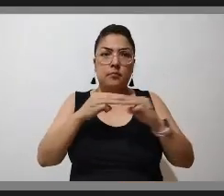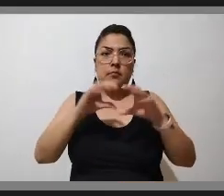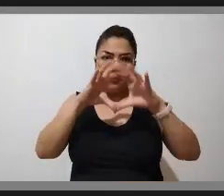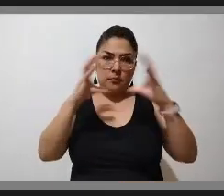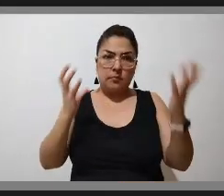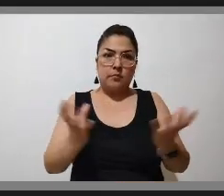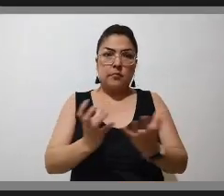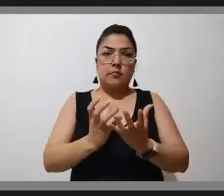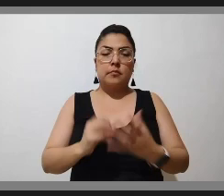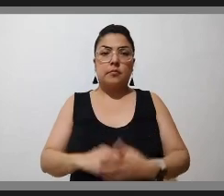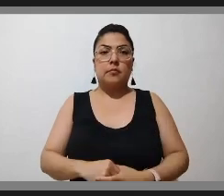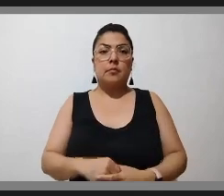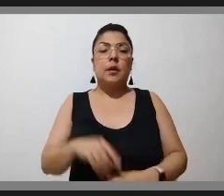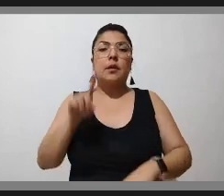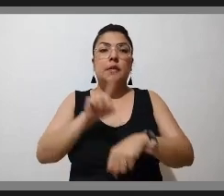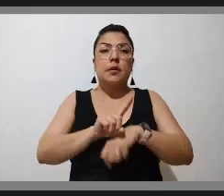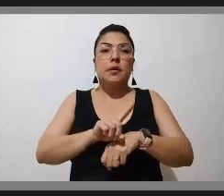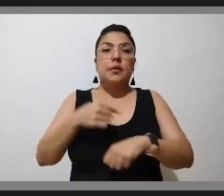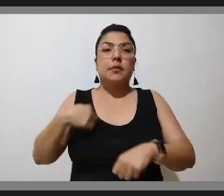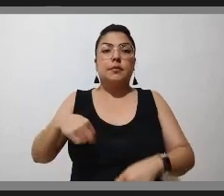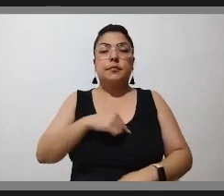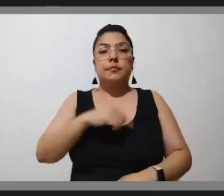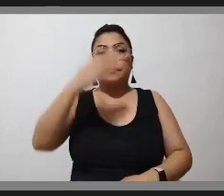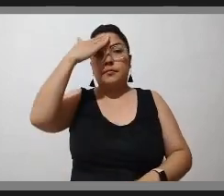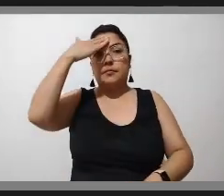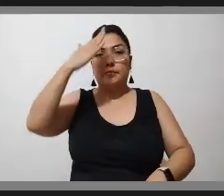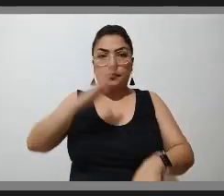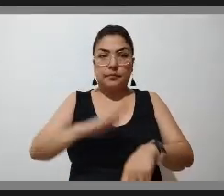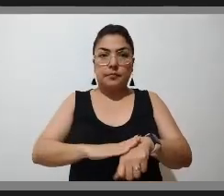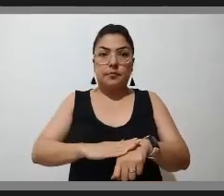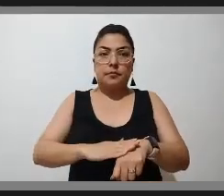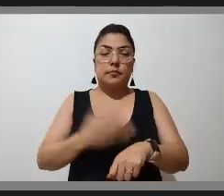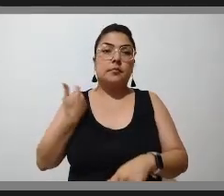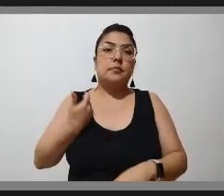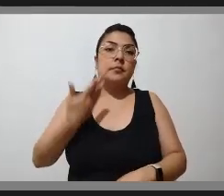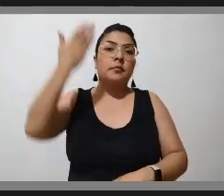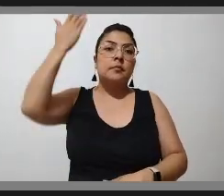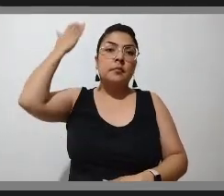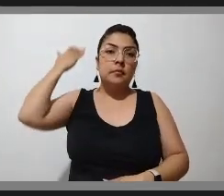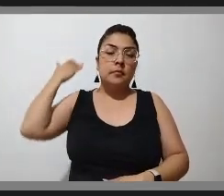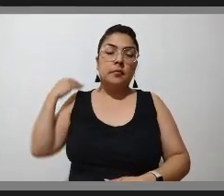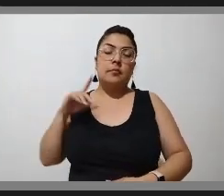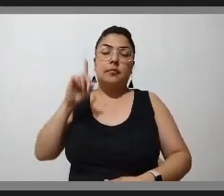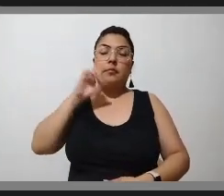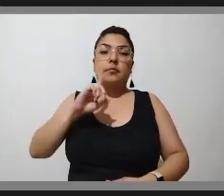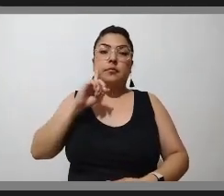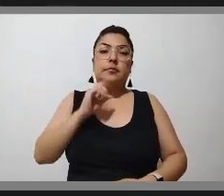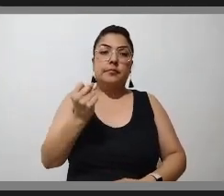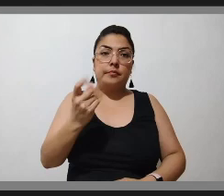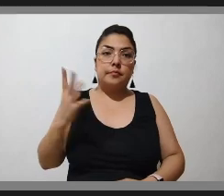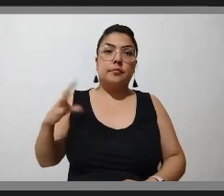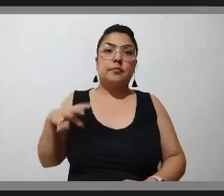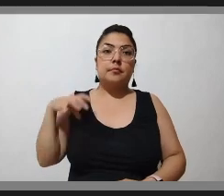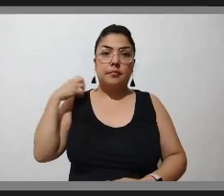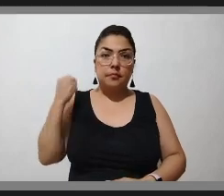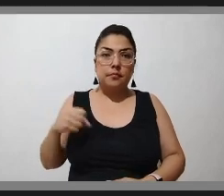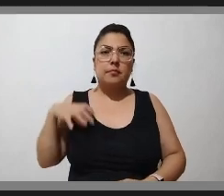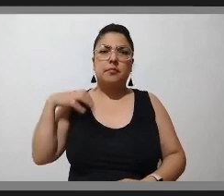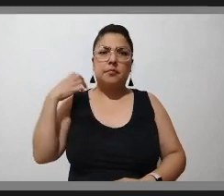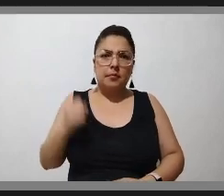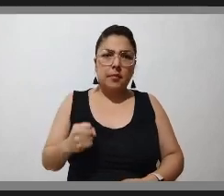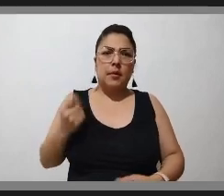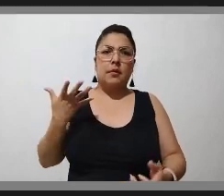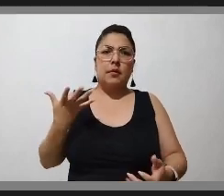un día para hacer memoria, para honrar a quienes nos antecedieron como mujeres y que han luchado en el